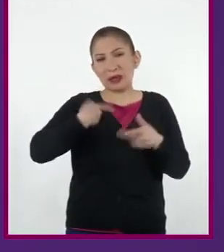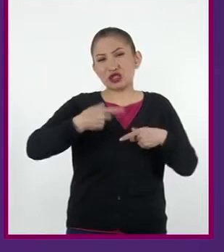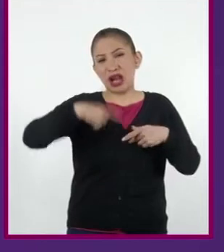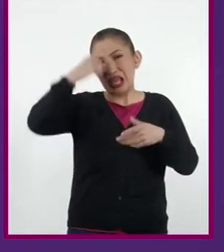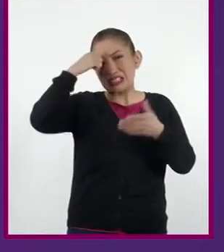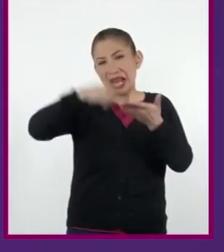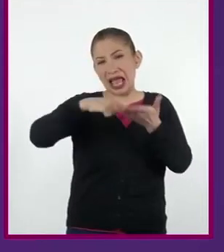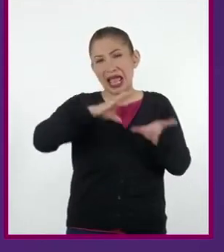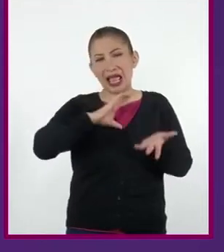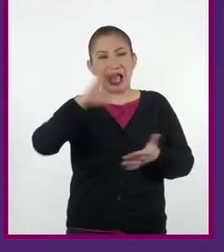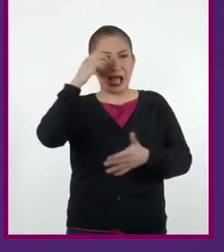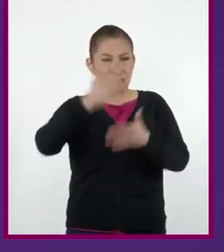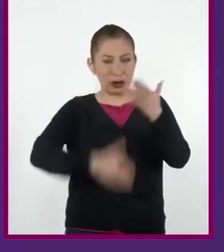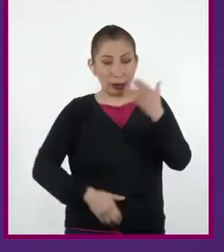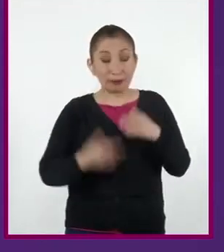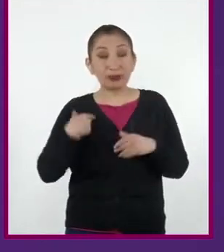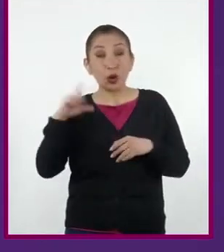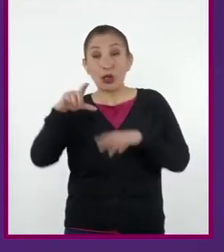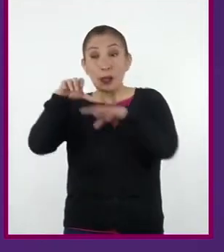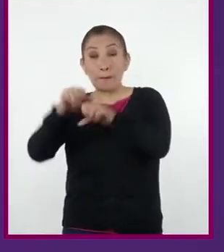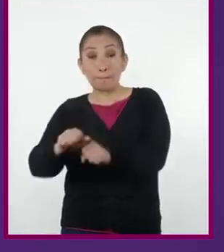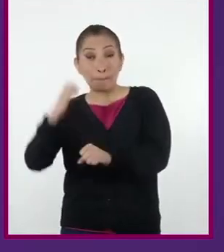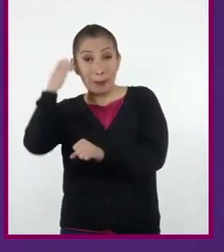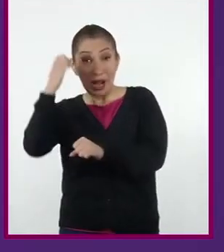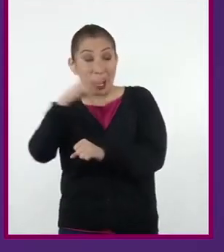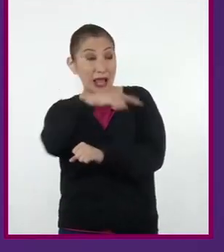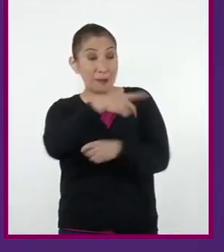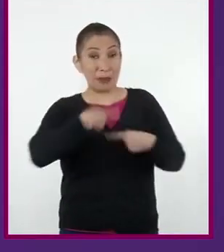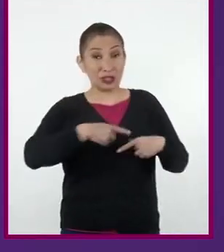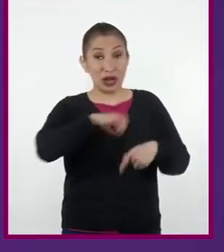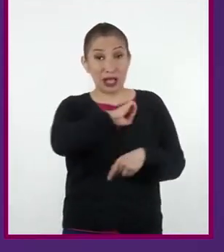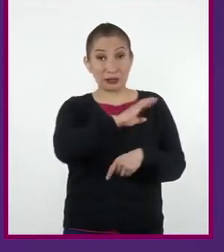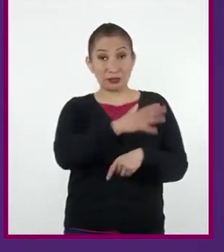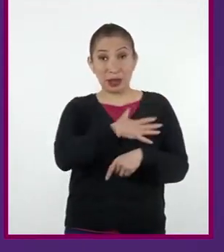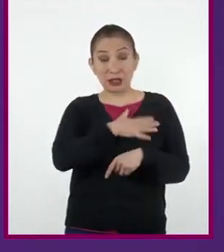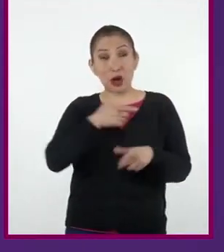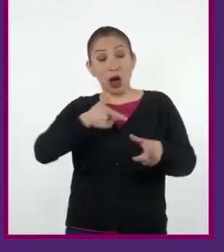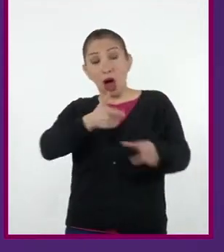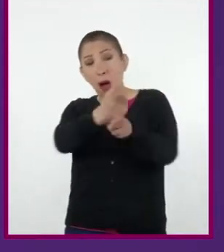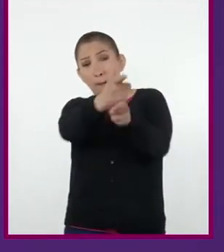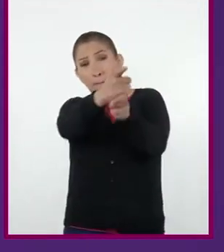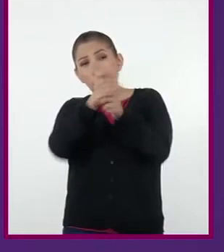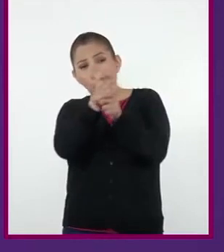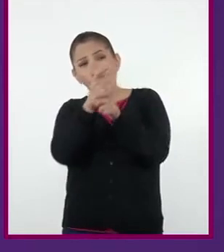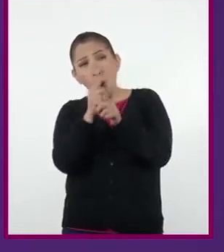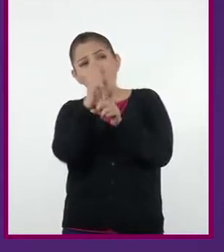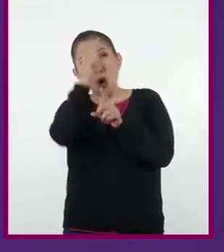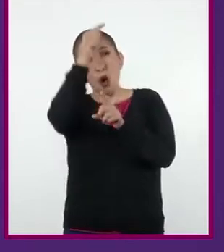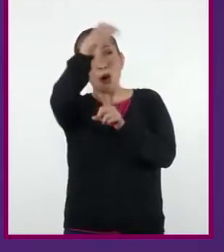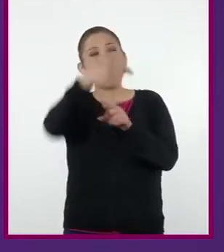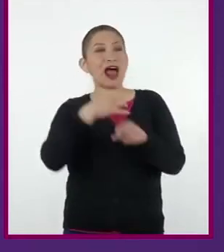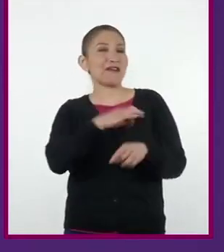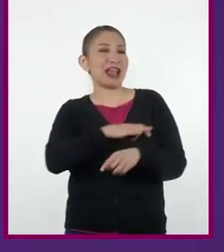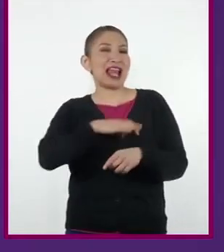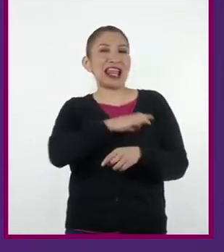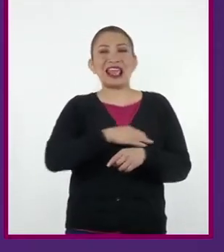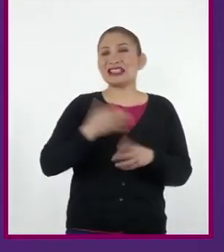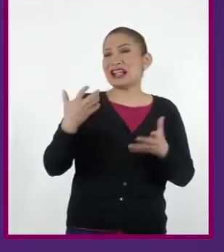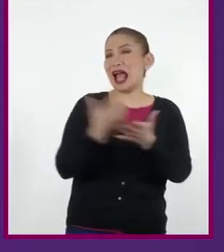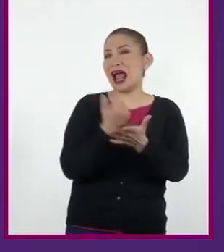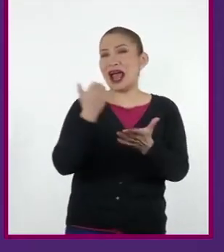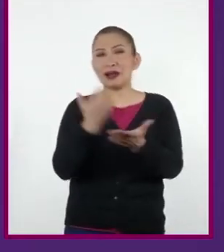después de capturar a nuestro emperador, los españoles dispararon sus cañones al aire para celebrar su